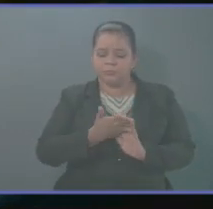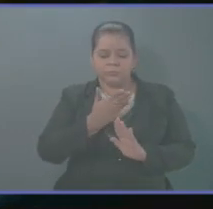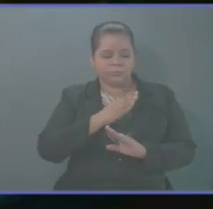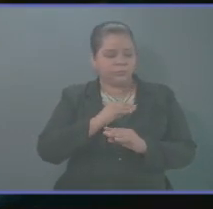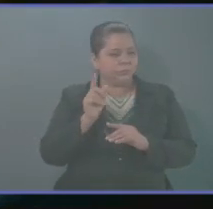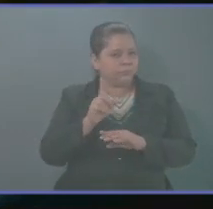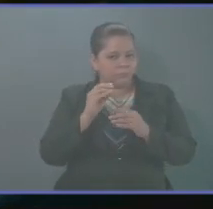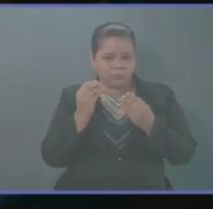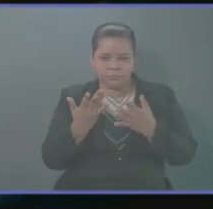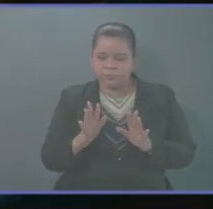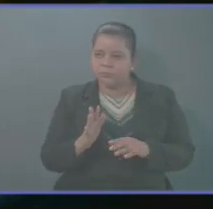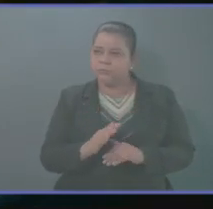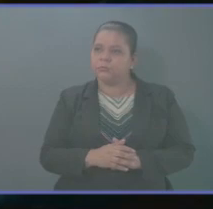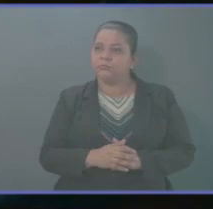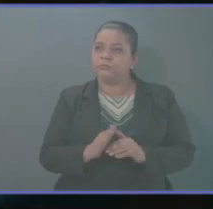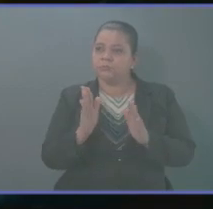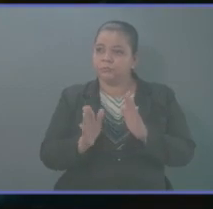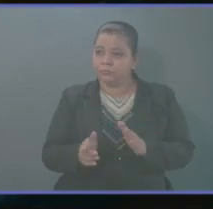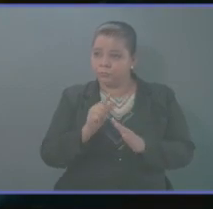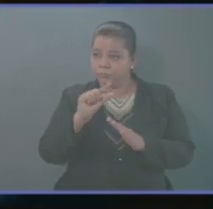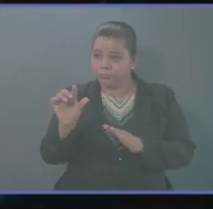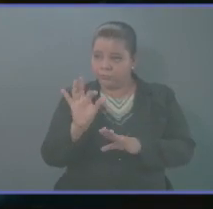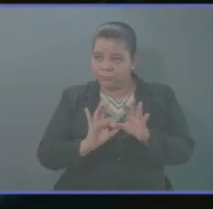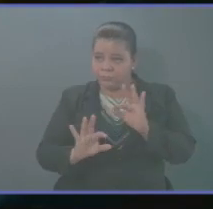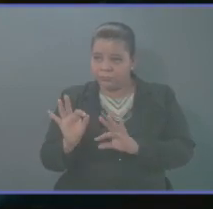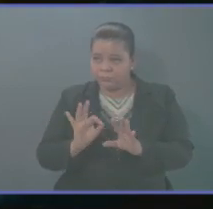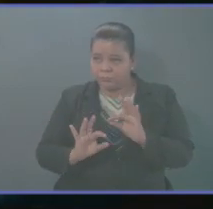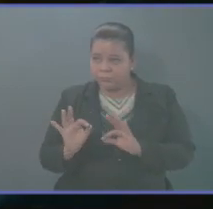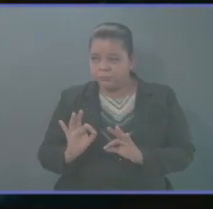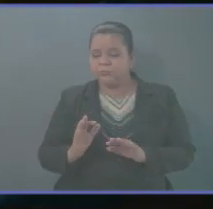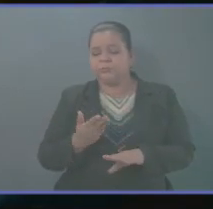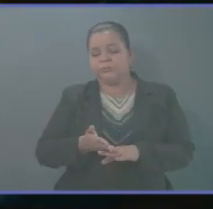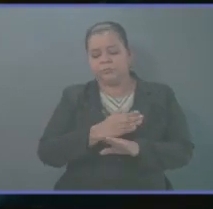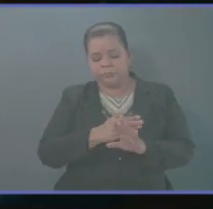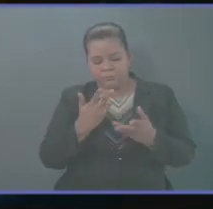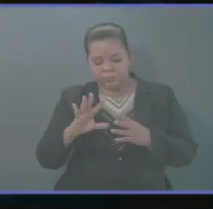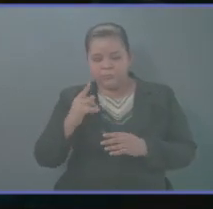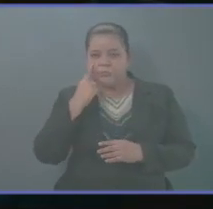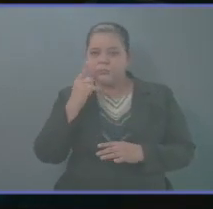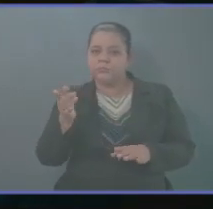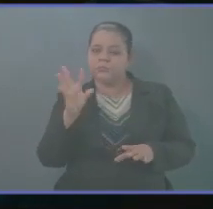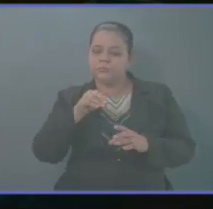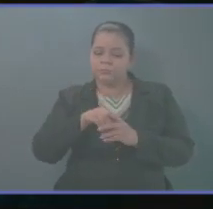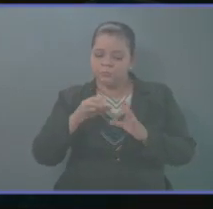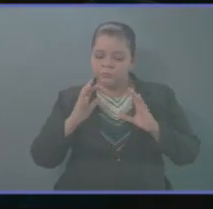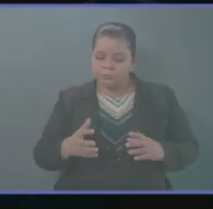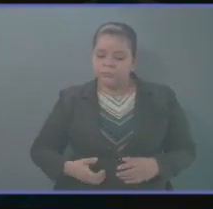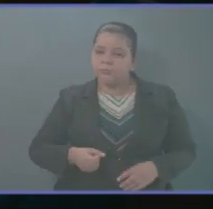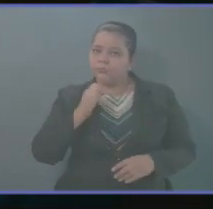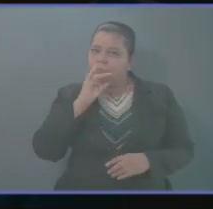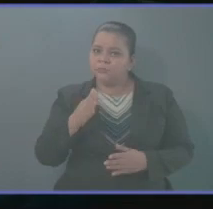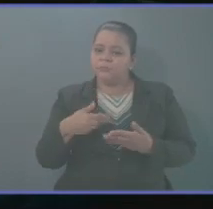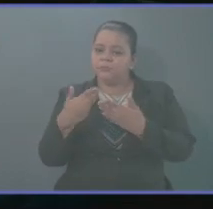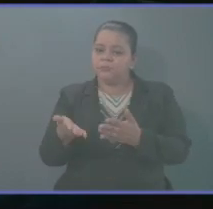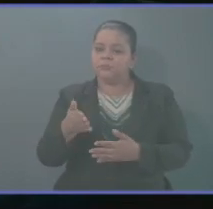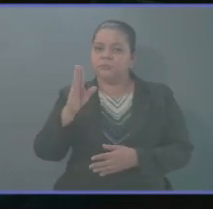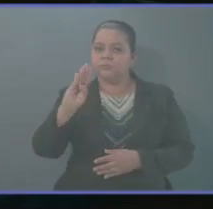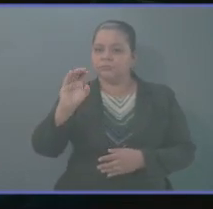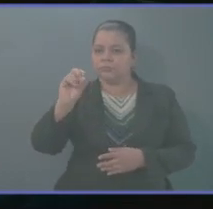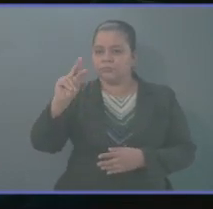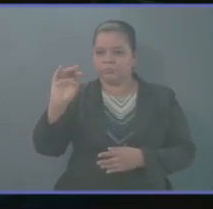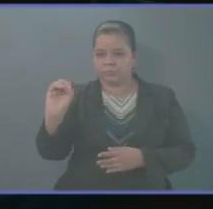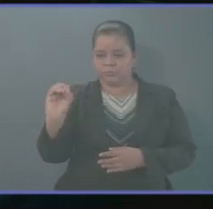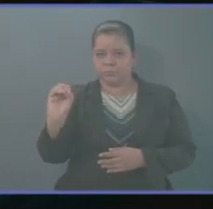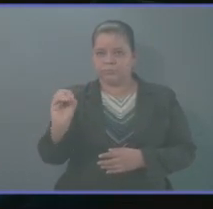E incluso algunas instituciones, bueno, yo lo he visto en la parte estatal, que anunciaron que les iban a dar bono